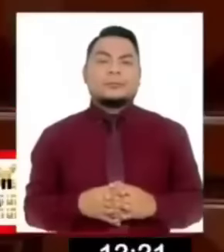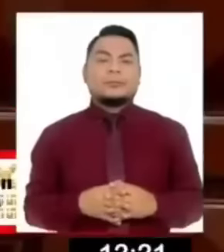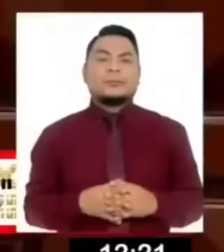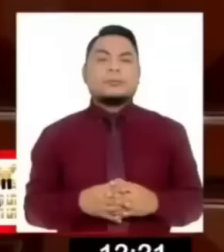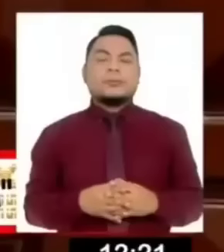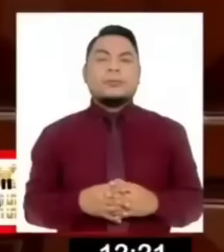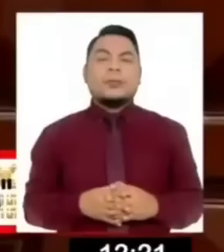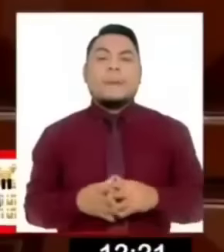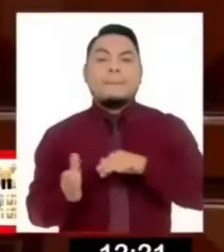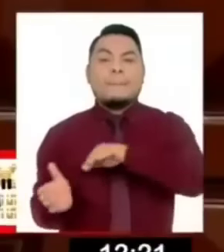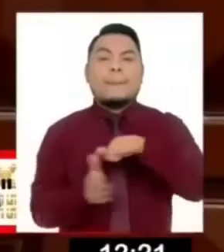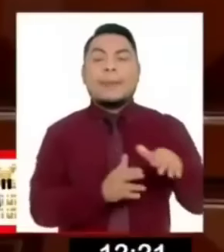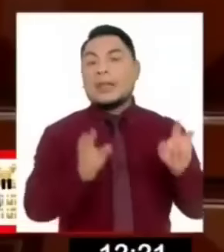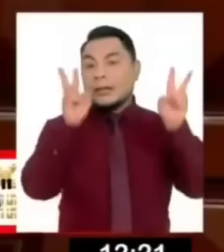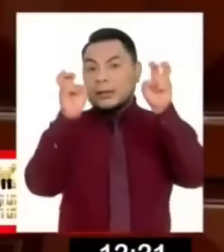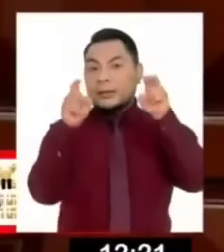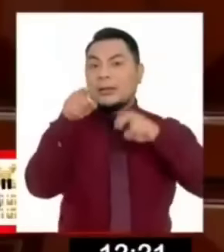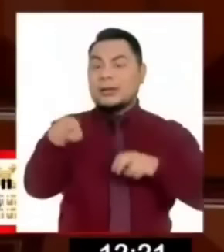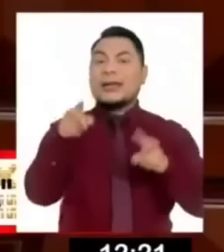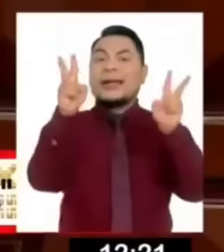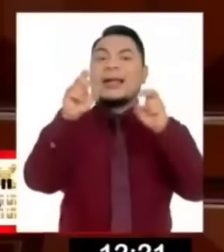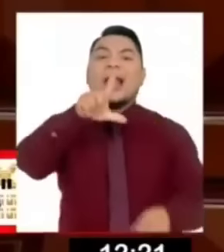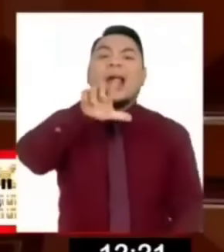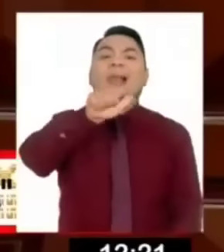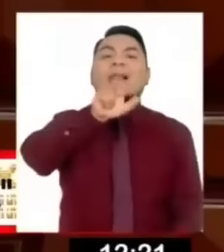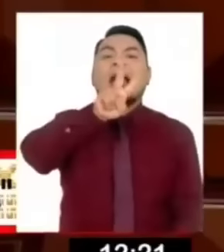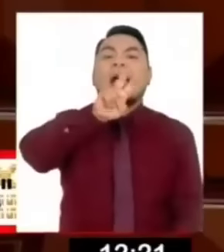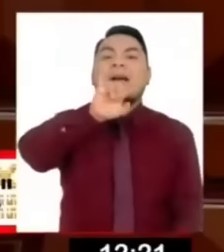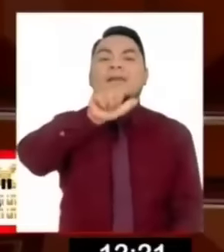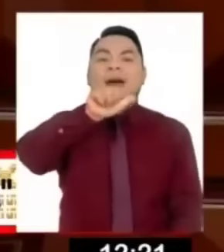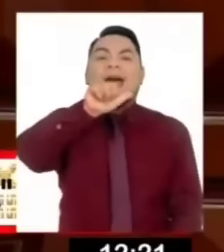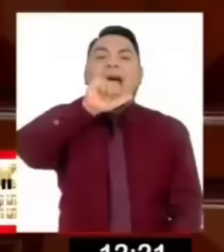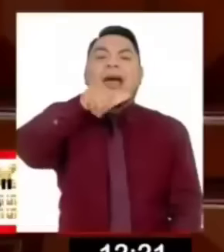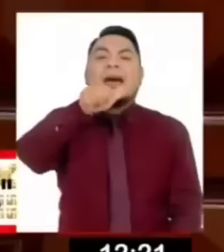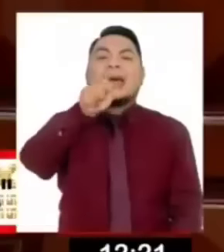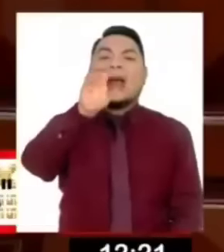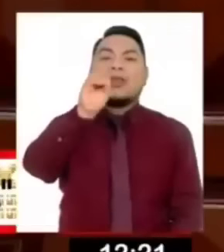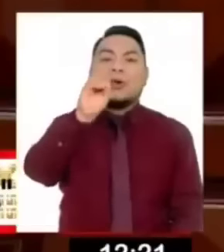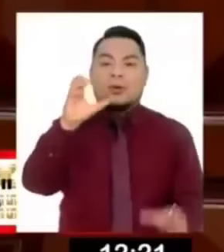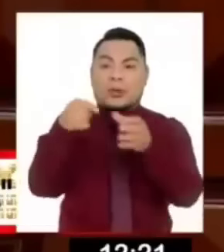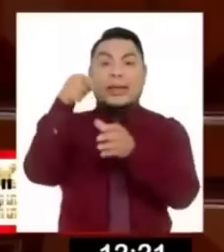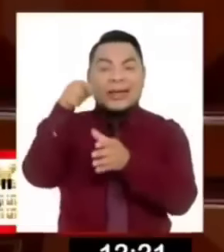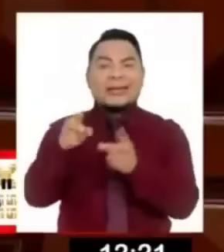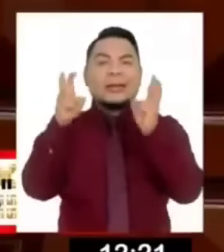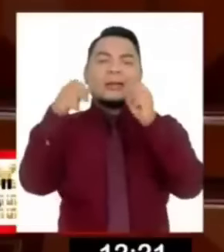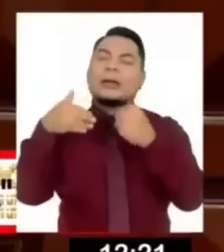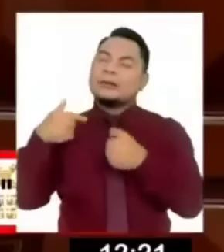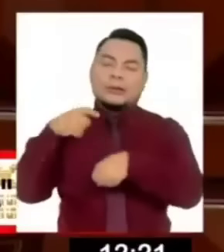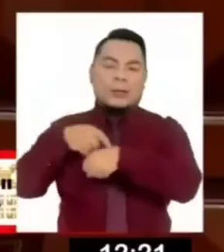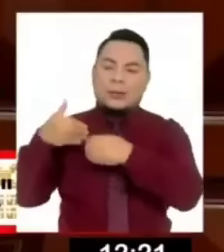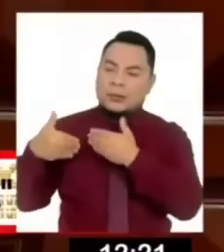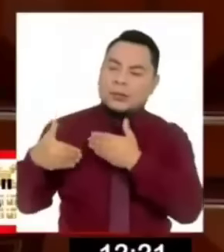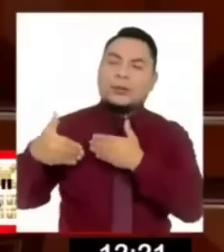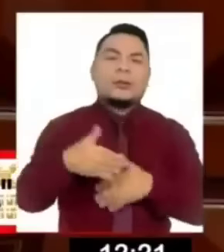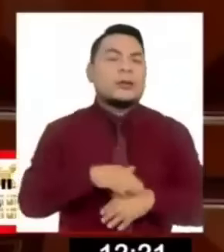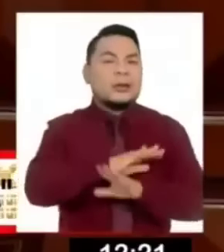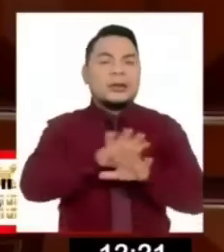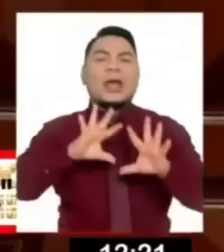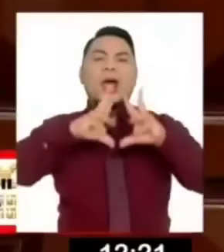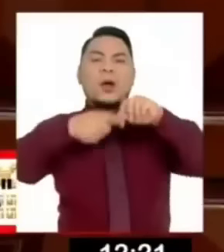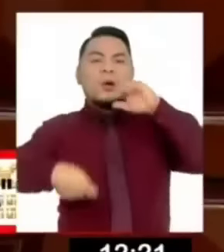El caso Lava Jato es un baldón que nos perseguirá por mucho tiempo. Tenemos que desterrar